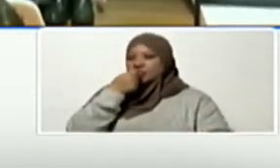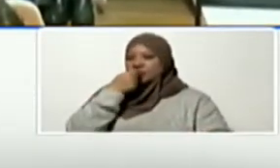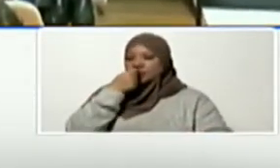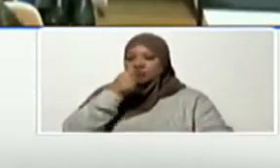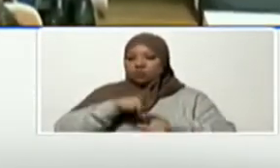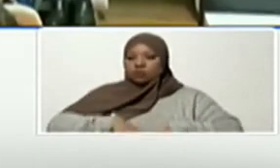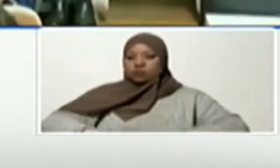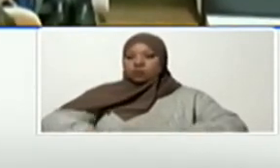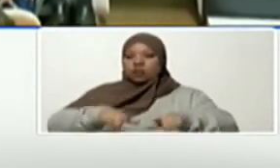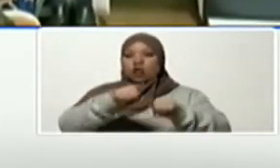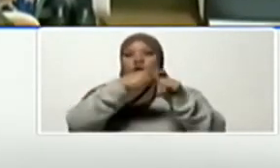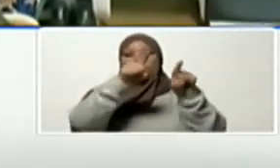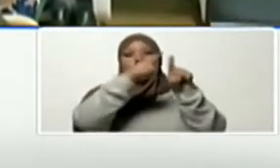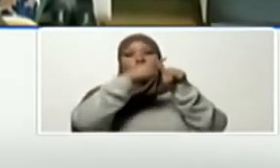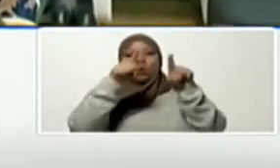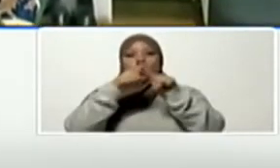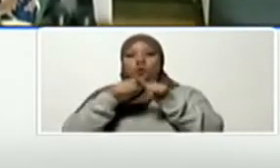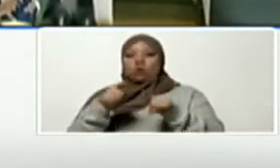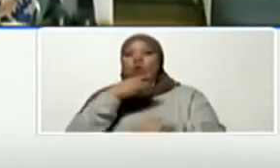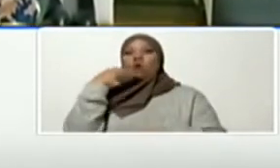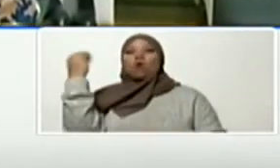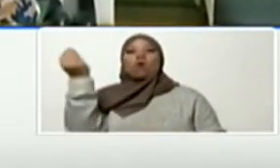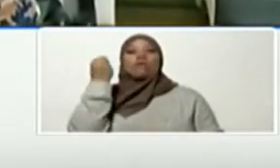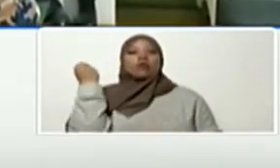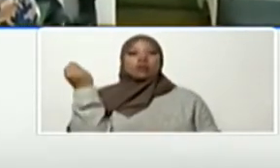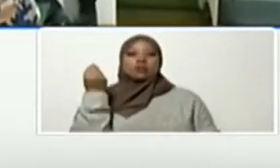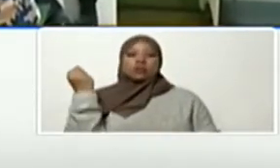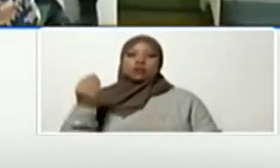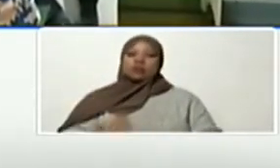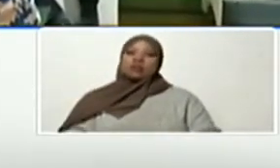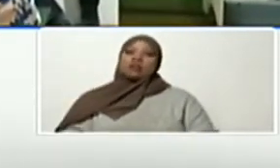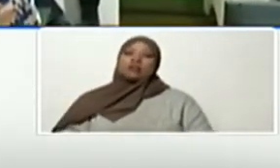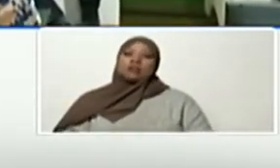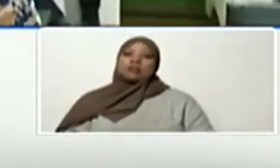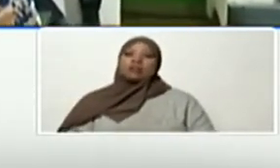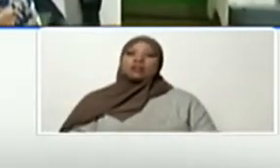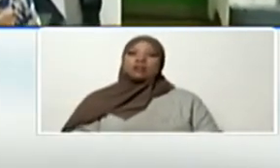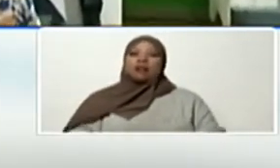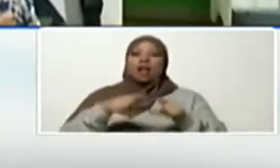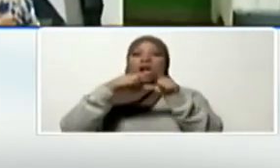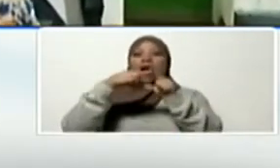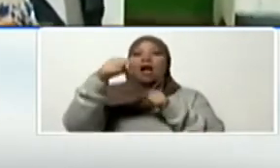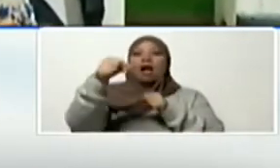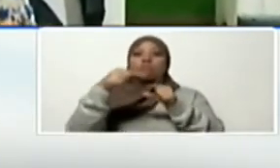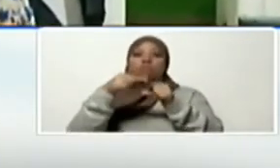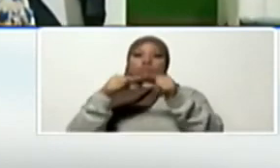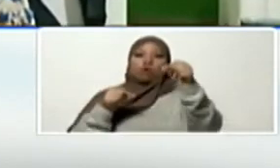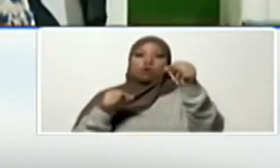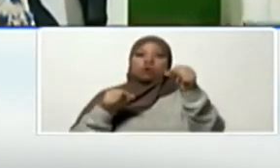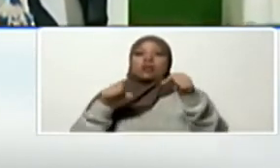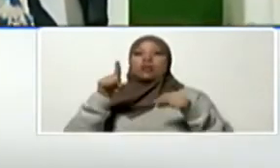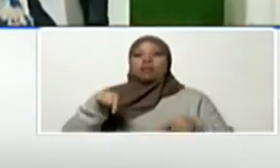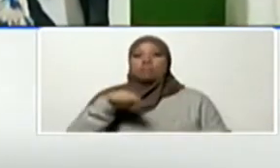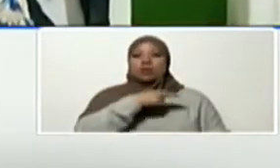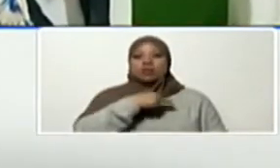a decenas de jóvenes de Japón, de China,